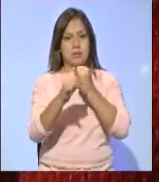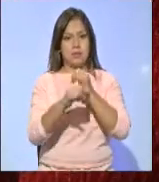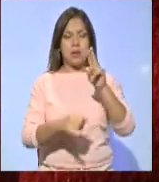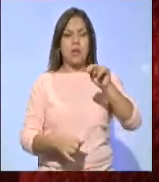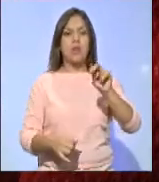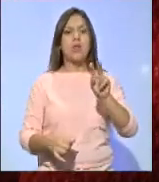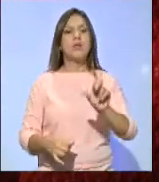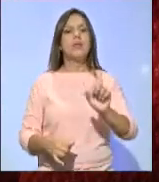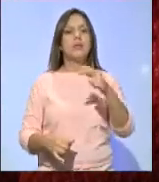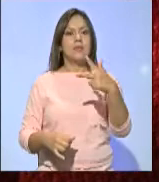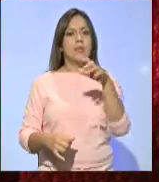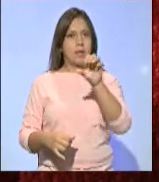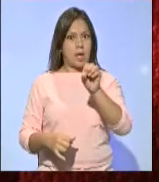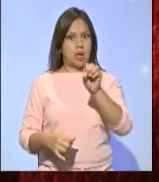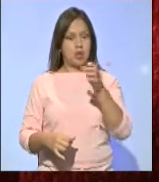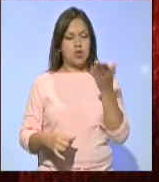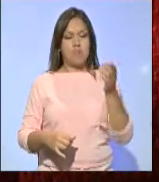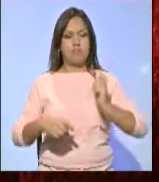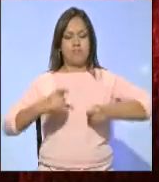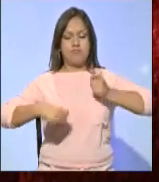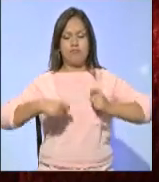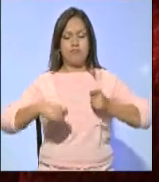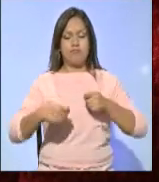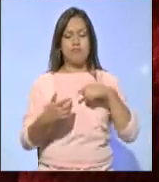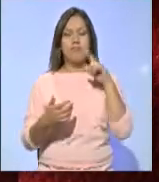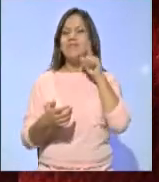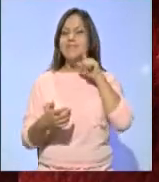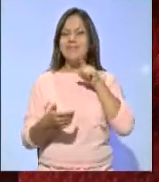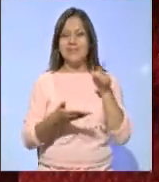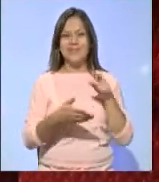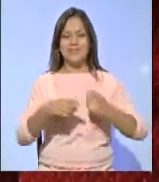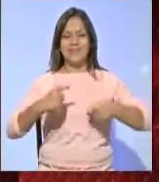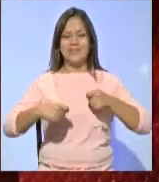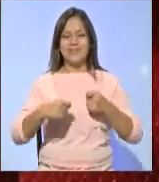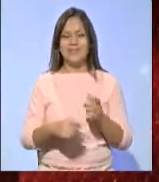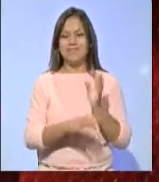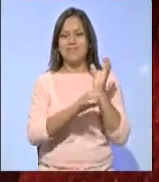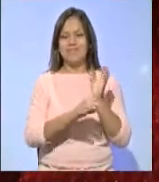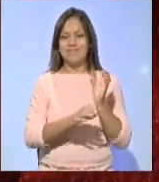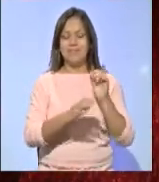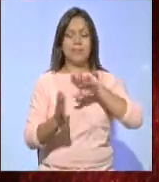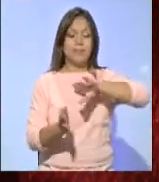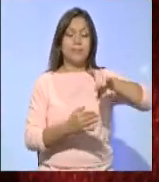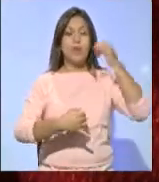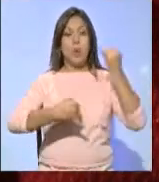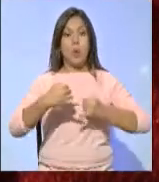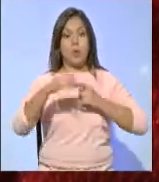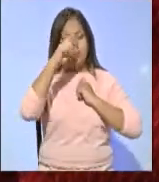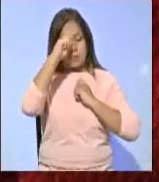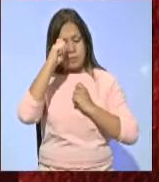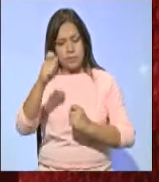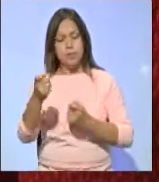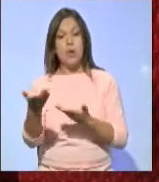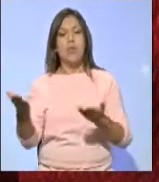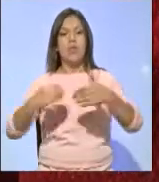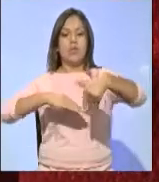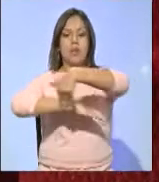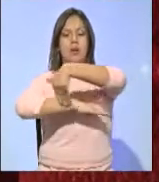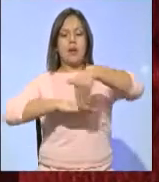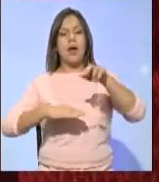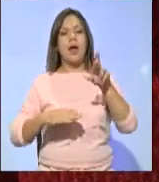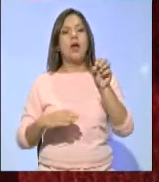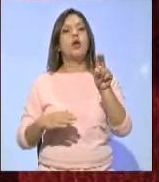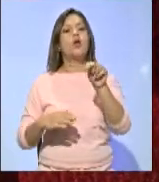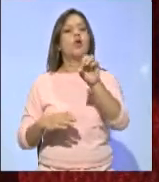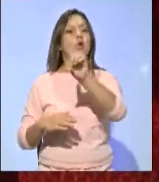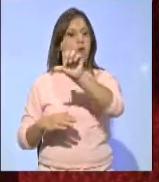y la Orquesta Guayacán. Por último, se hará un homenaje al dúo Benítez, en La Ronda, calle emblemática